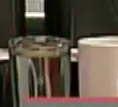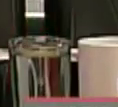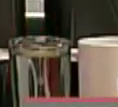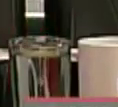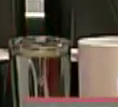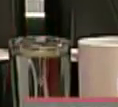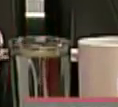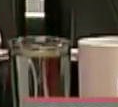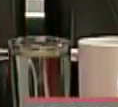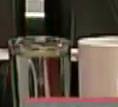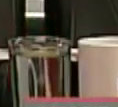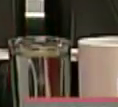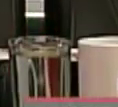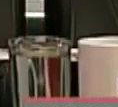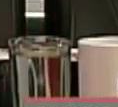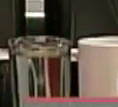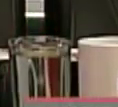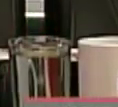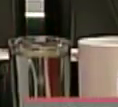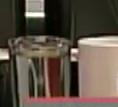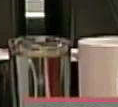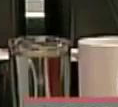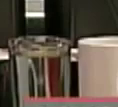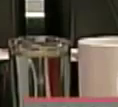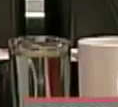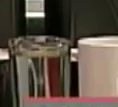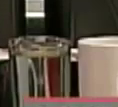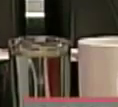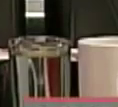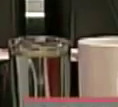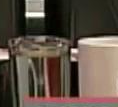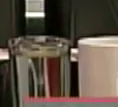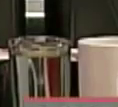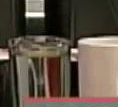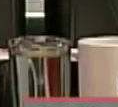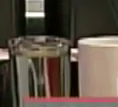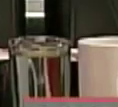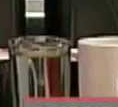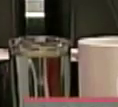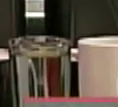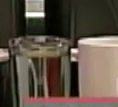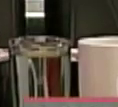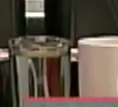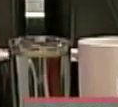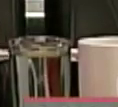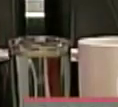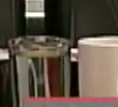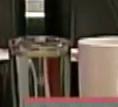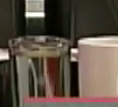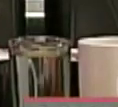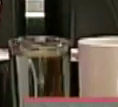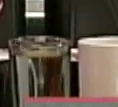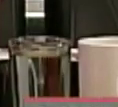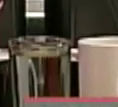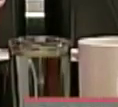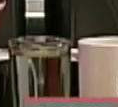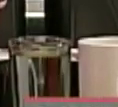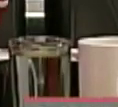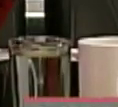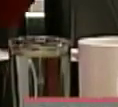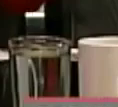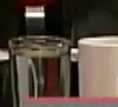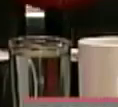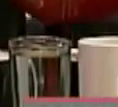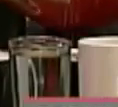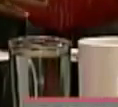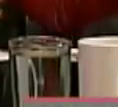un autobús y usted lo que ve es soja plantada. Lo mismo pasa en Argentina, lo mismo pasa en Brasil. ¿Qué están